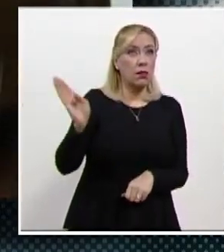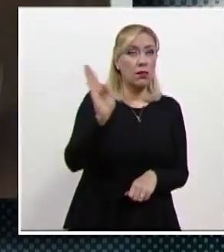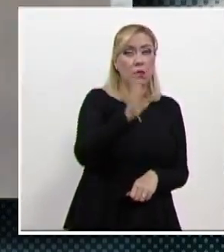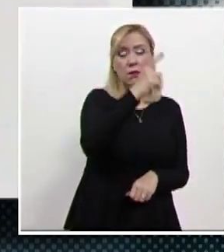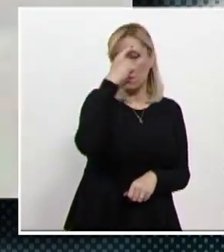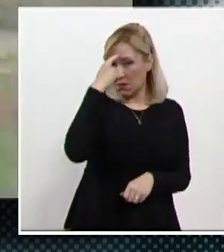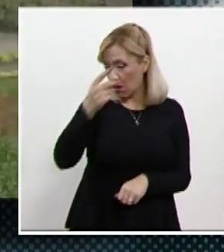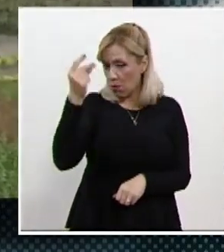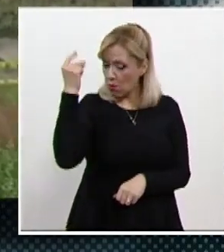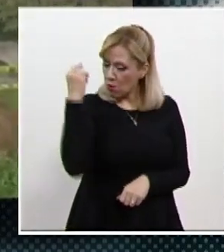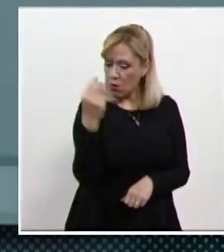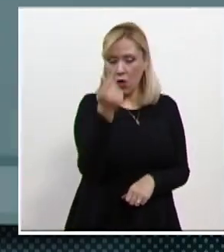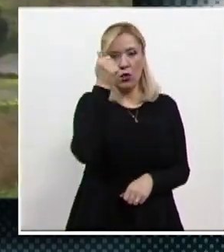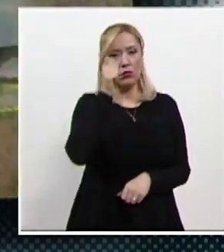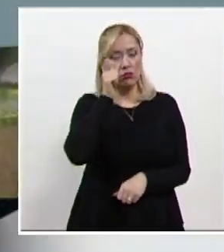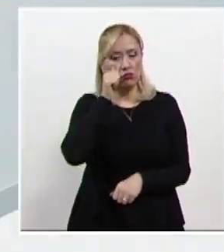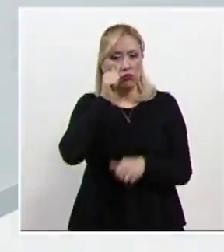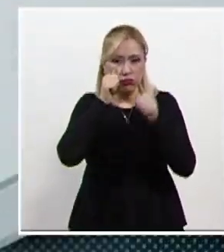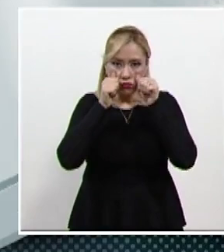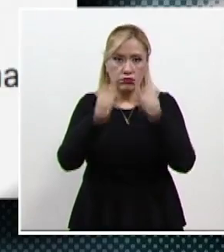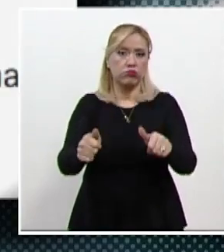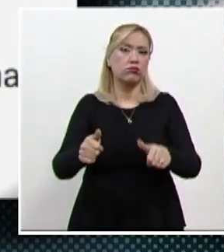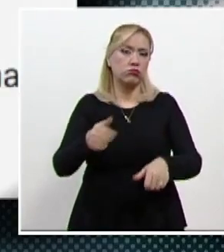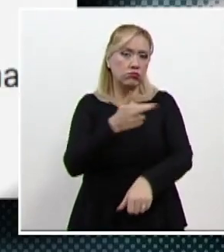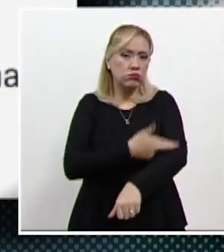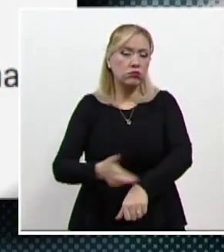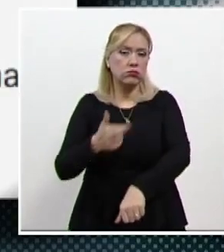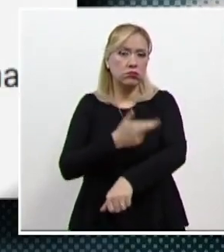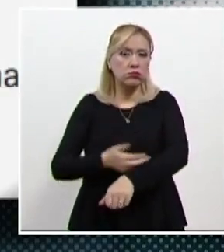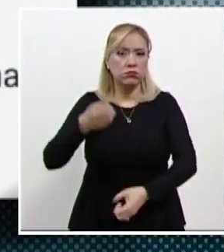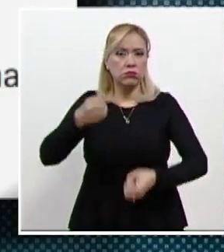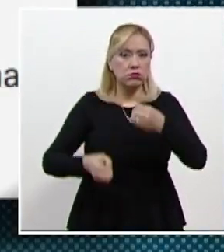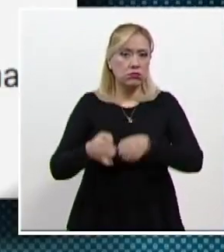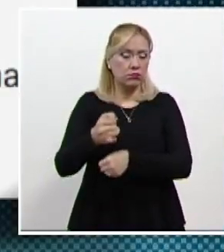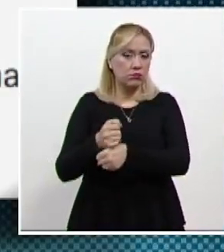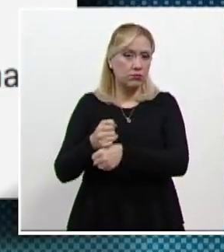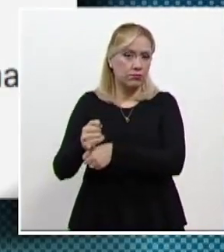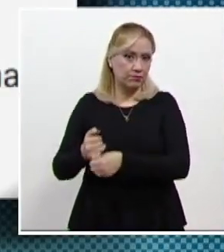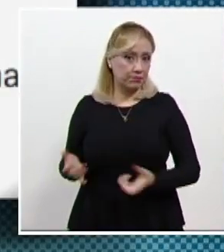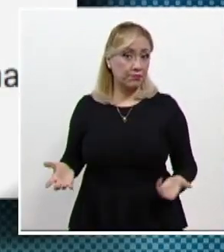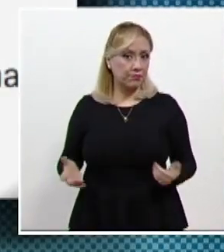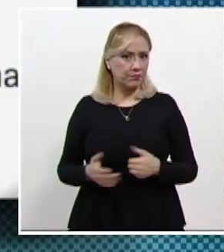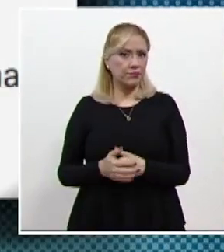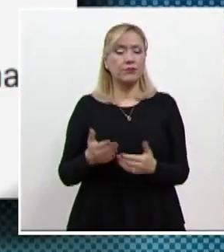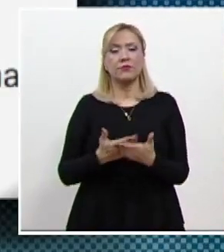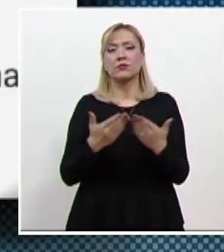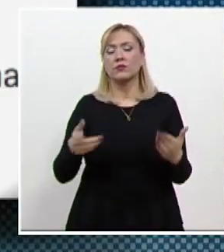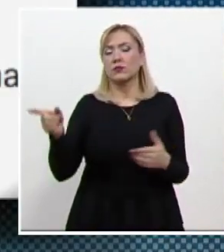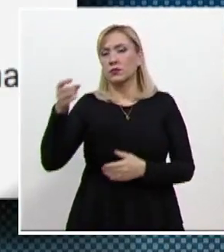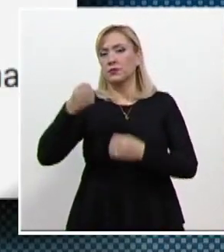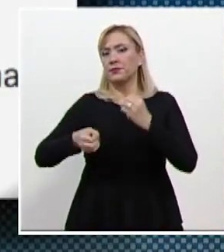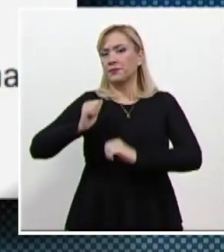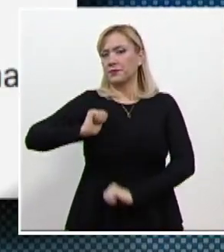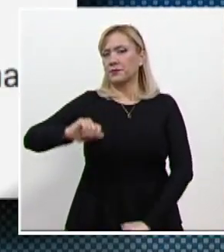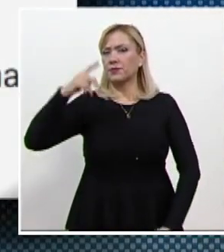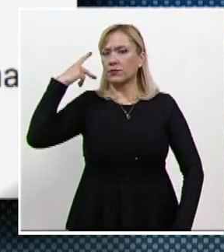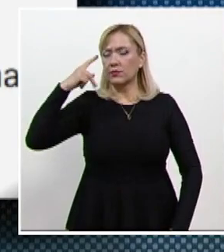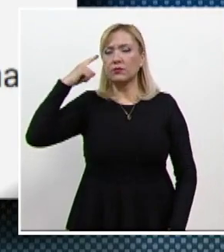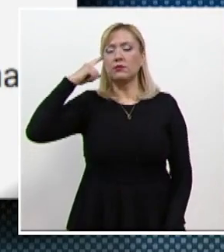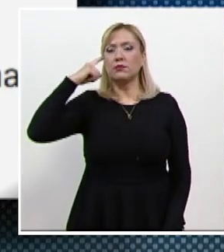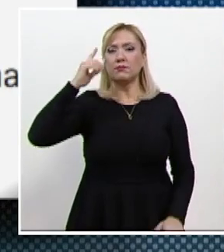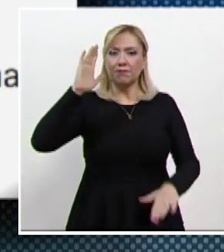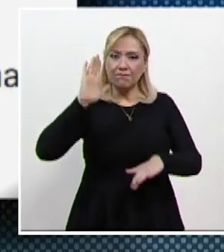acceso expedito a la justicia. Con el objetivo de garantizar el acceso a la justicia, el Poder Judicial de Puebla amplió